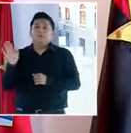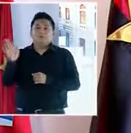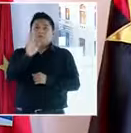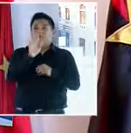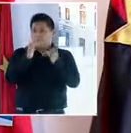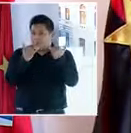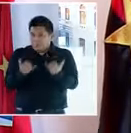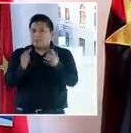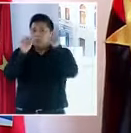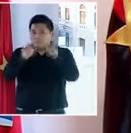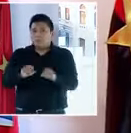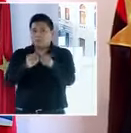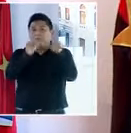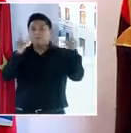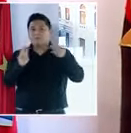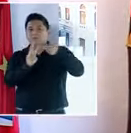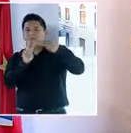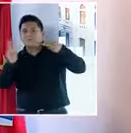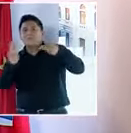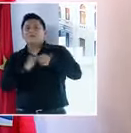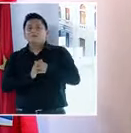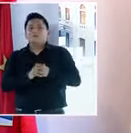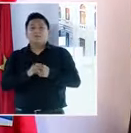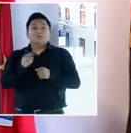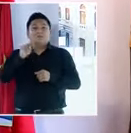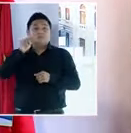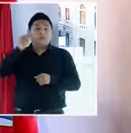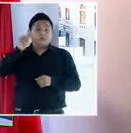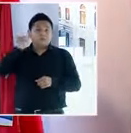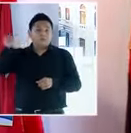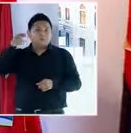hacer ingresando a la página web